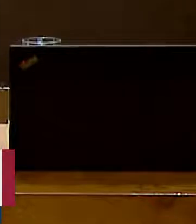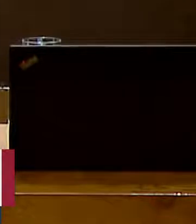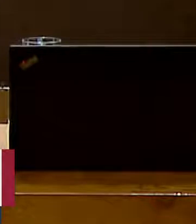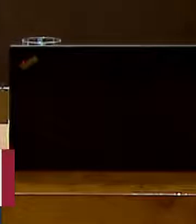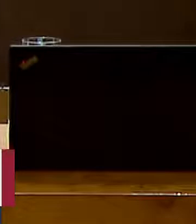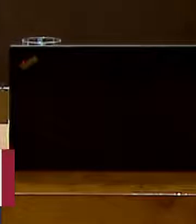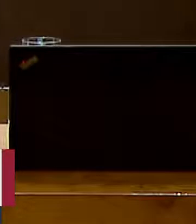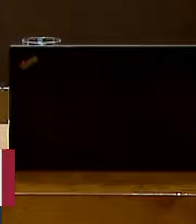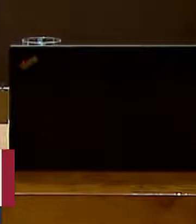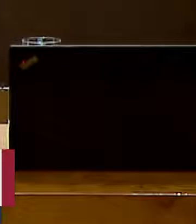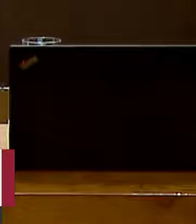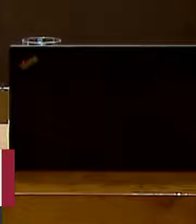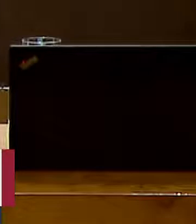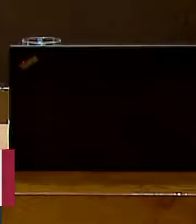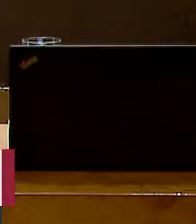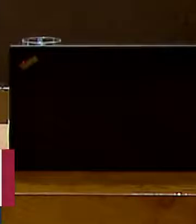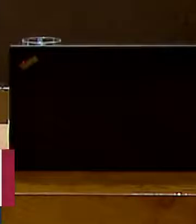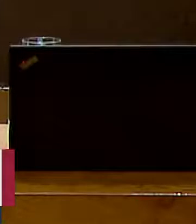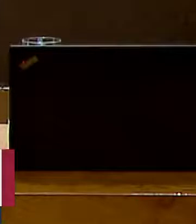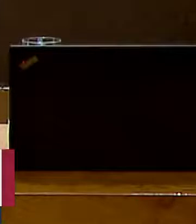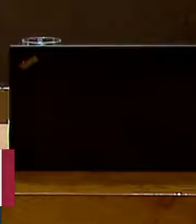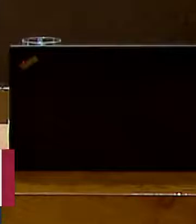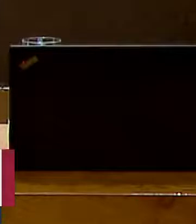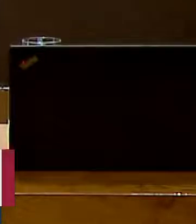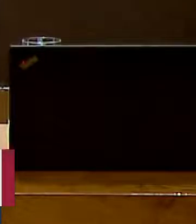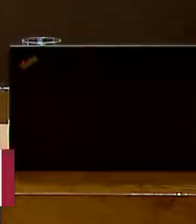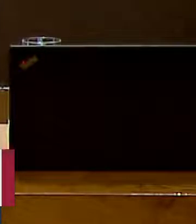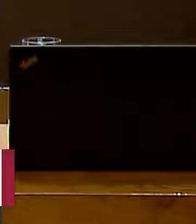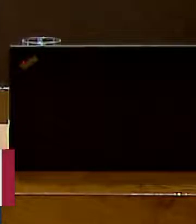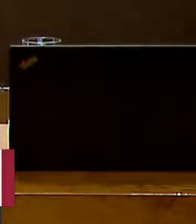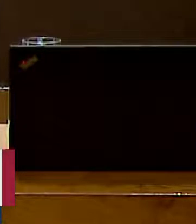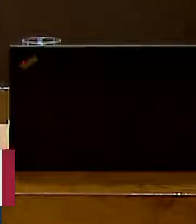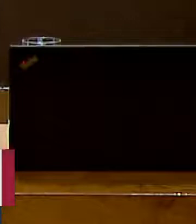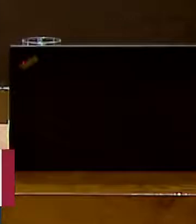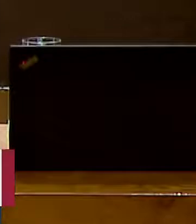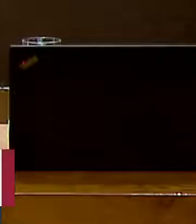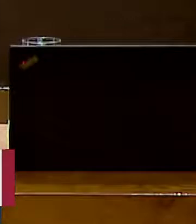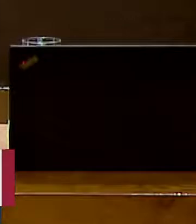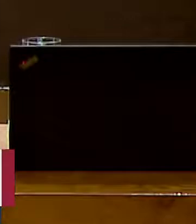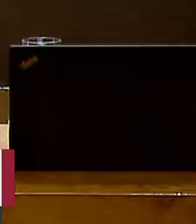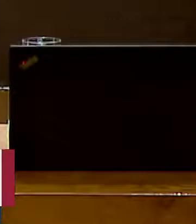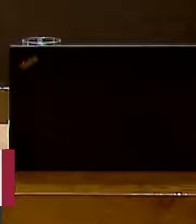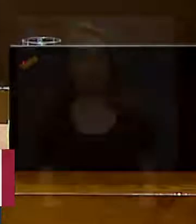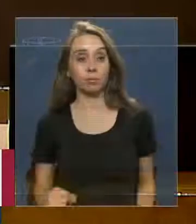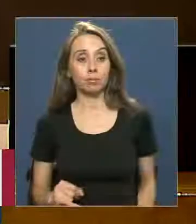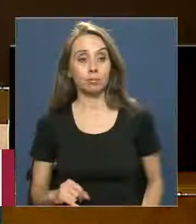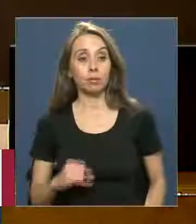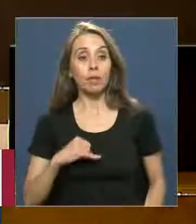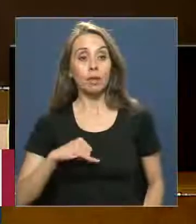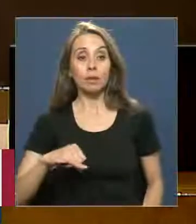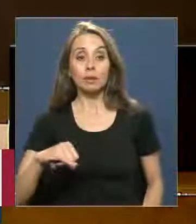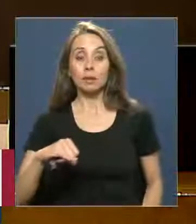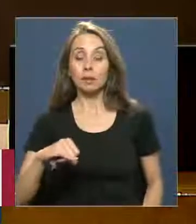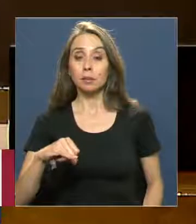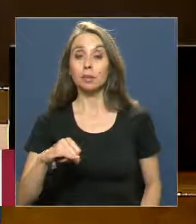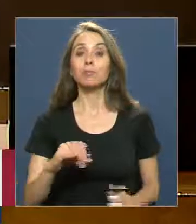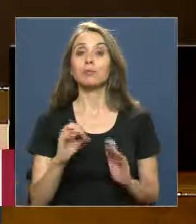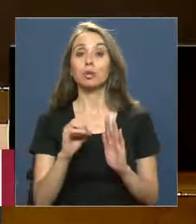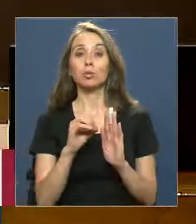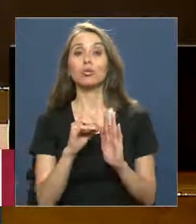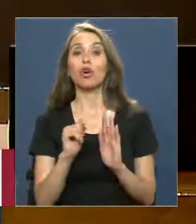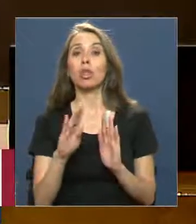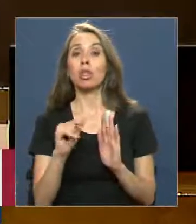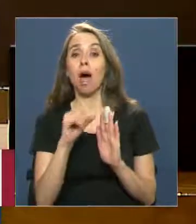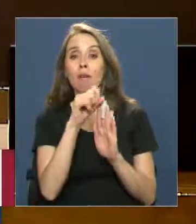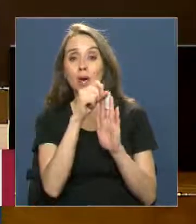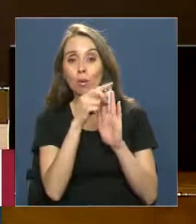reunión de comité en 5 minutos, por favor. Continuando entonces con la tabla, le